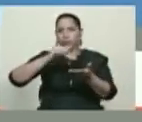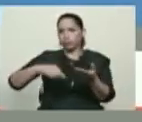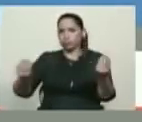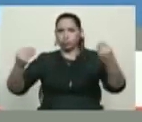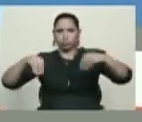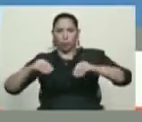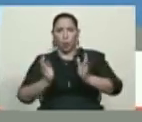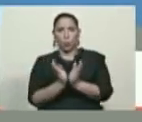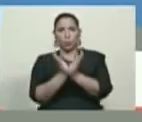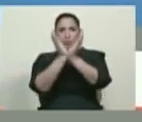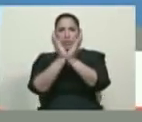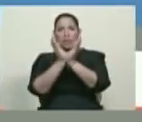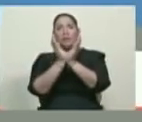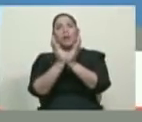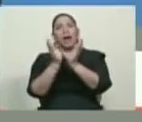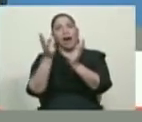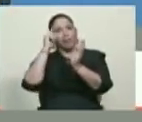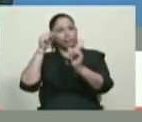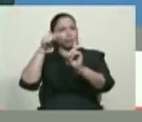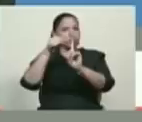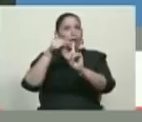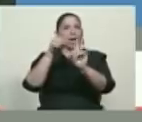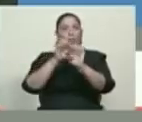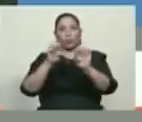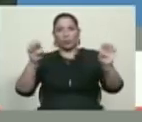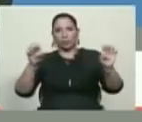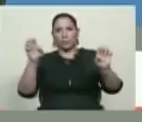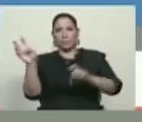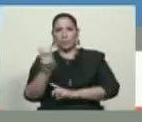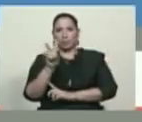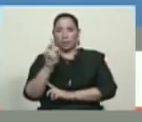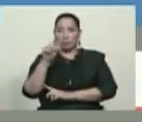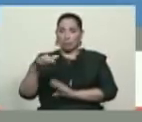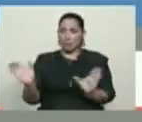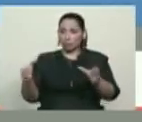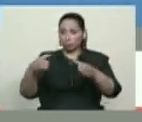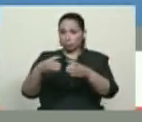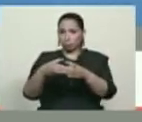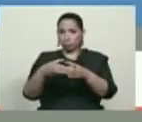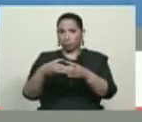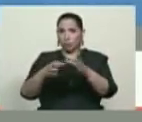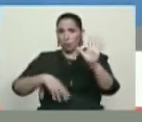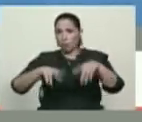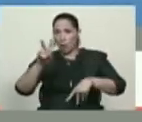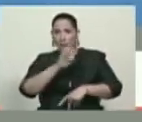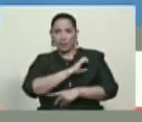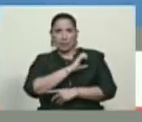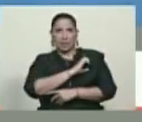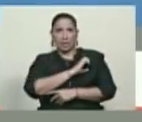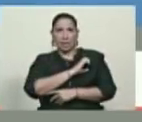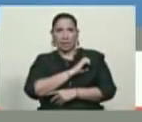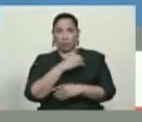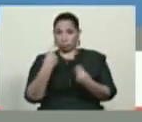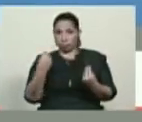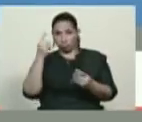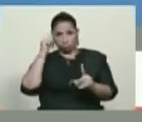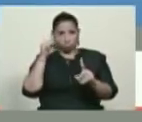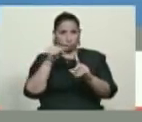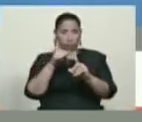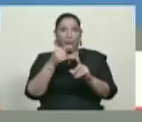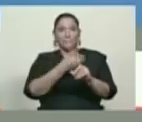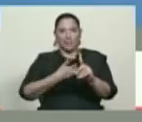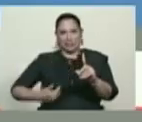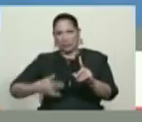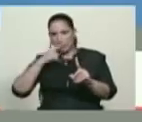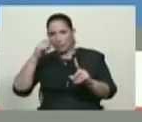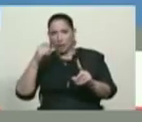educativo venezolano. Y a partir de una reunión que ocurrió el 12 de enero, fíjense ustedes la señal. Presidente